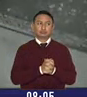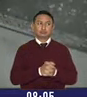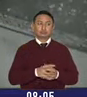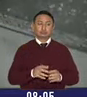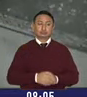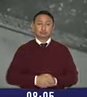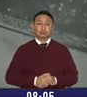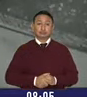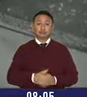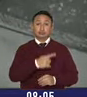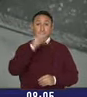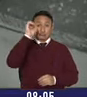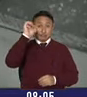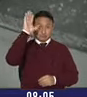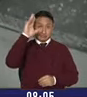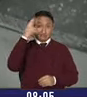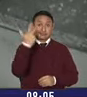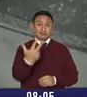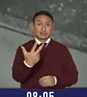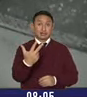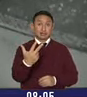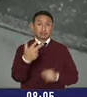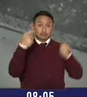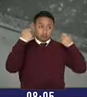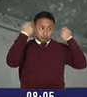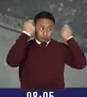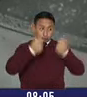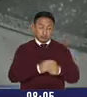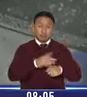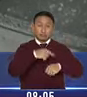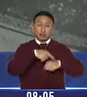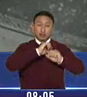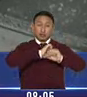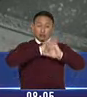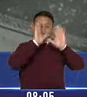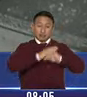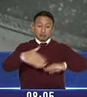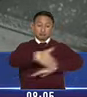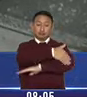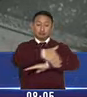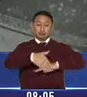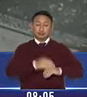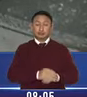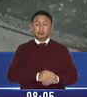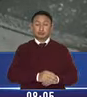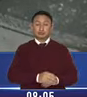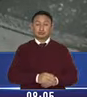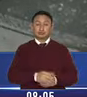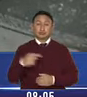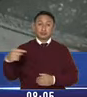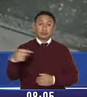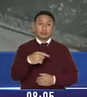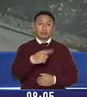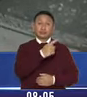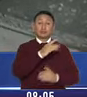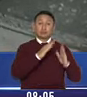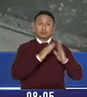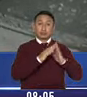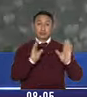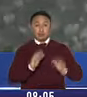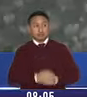En el video se observa como tres sujetos encapuchados en horas de la madrugada caminan por la calle Alonso Bower y se detienen en una